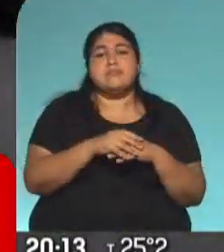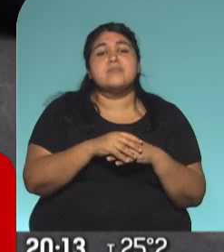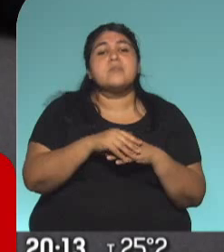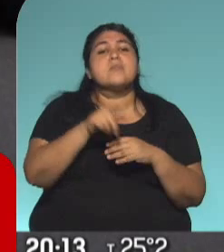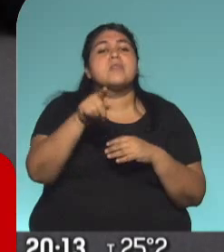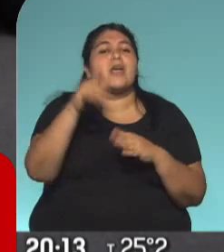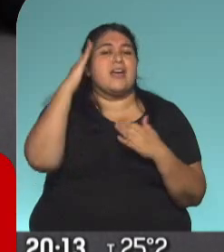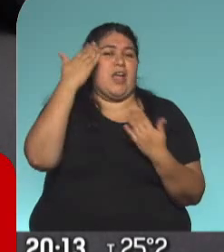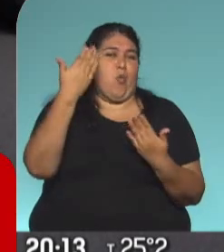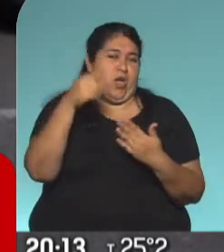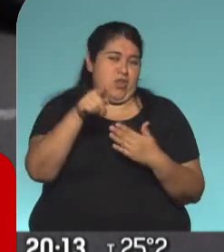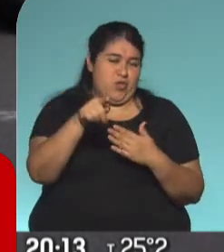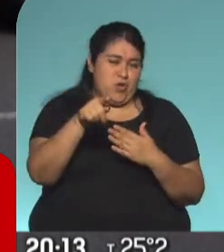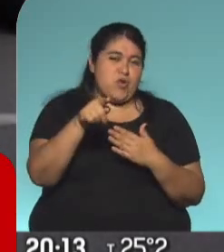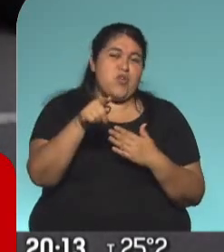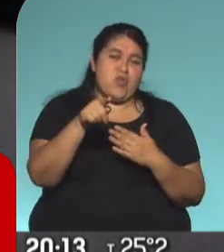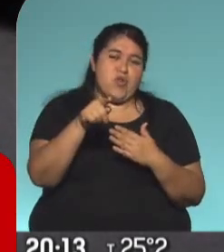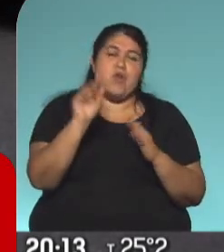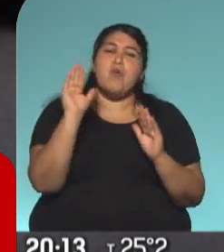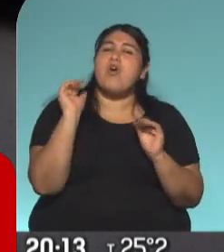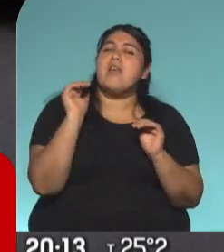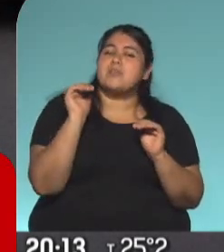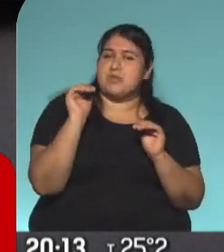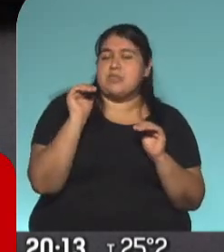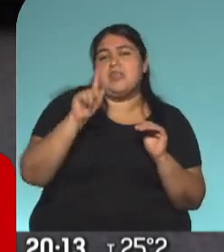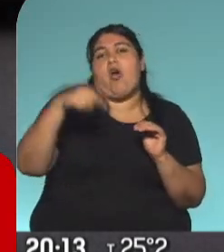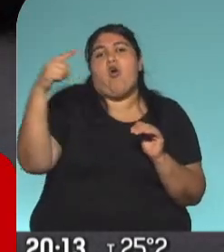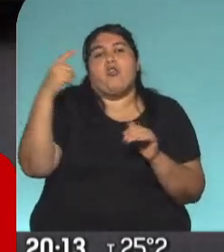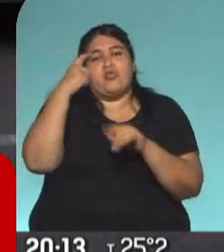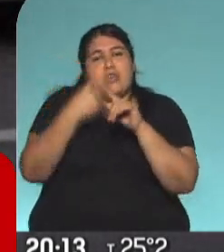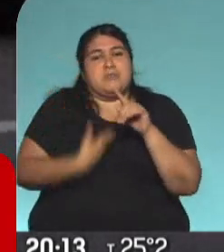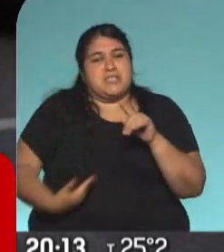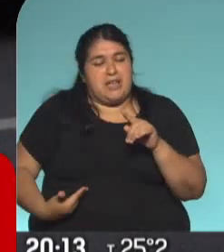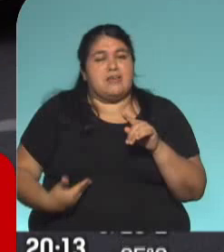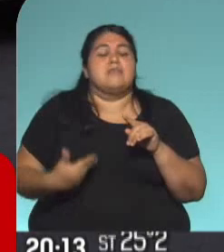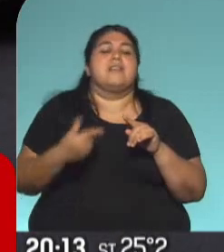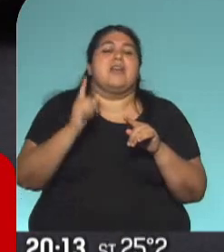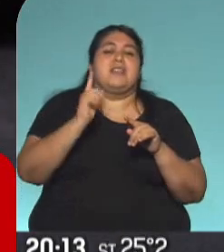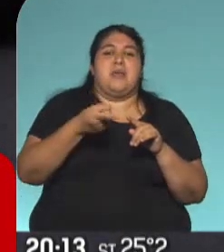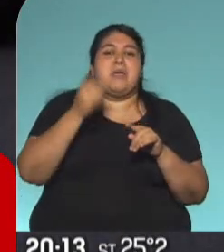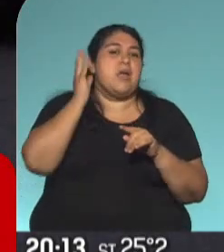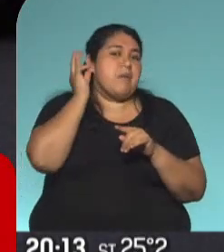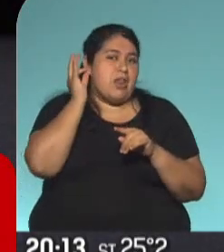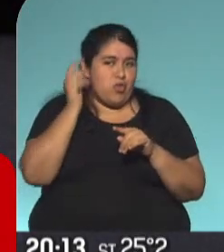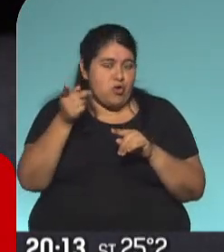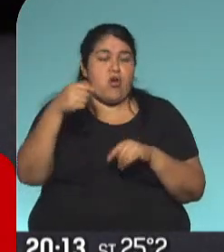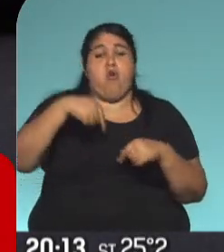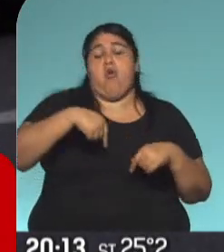el recuerdo cercano de lo que fue, sí, una despedida de multitud y con el pueblo volcado a la calle, como fue la de Diego Armando Maradona. La de